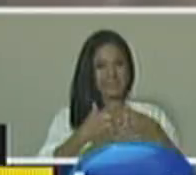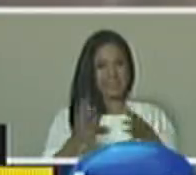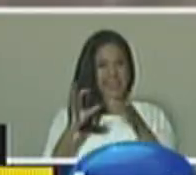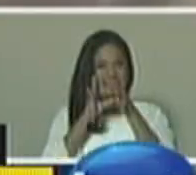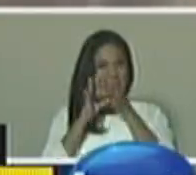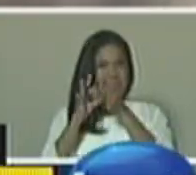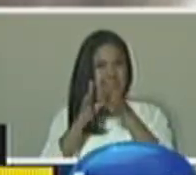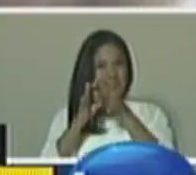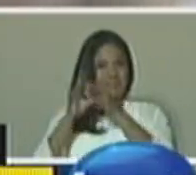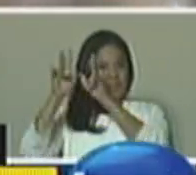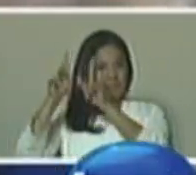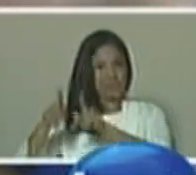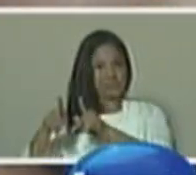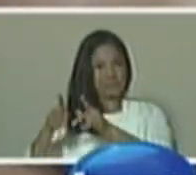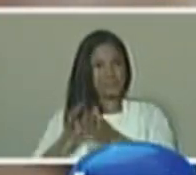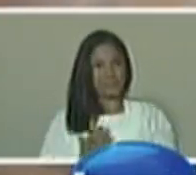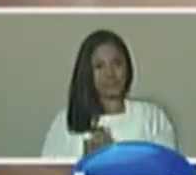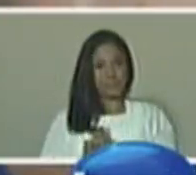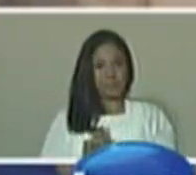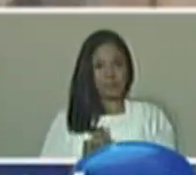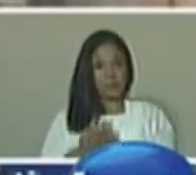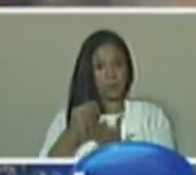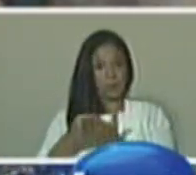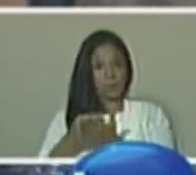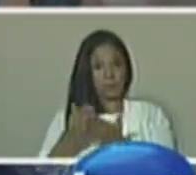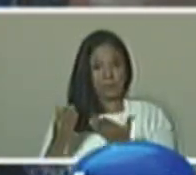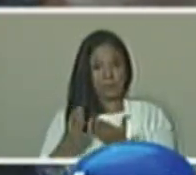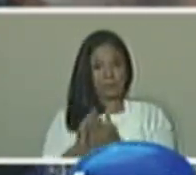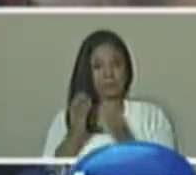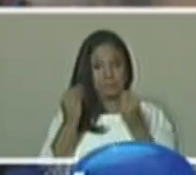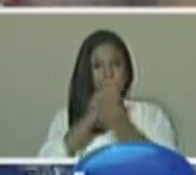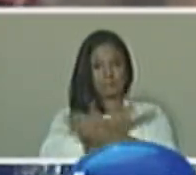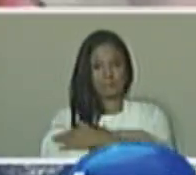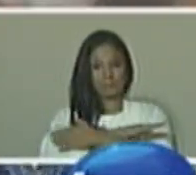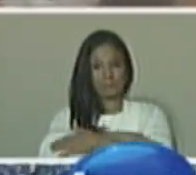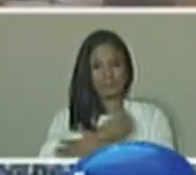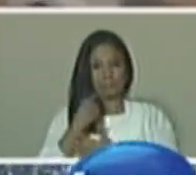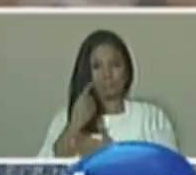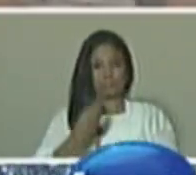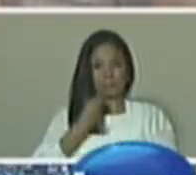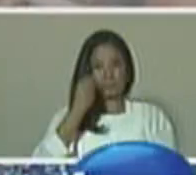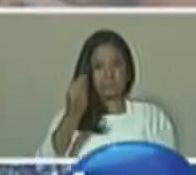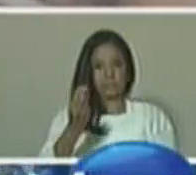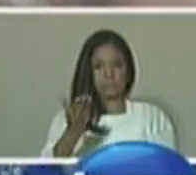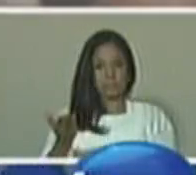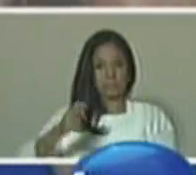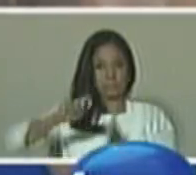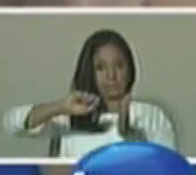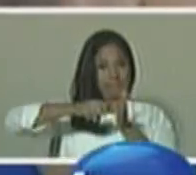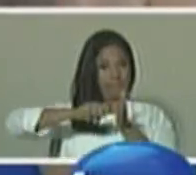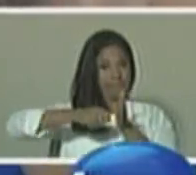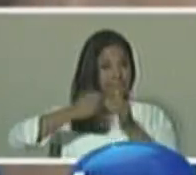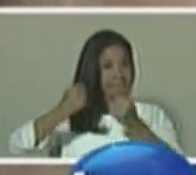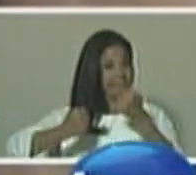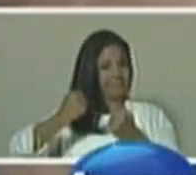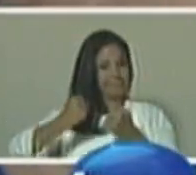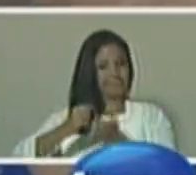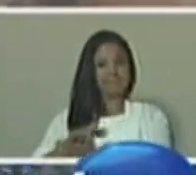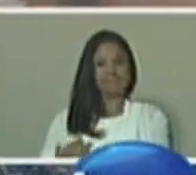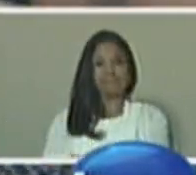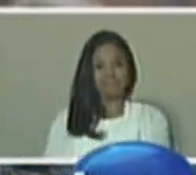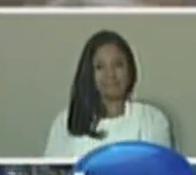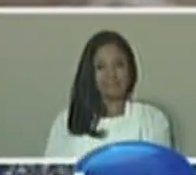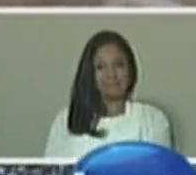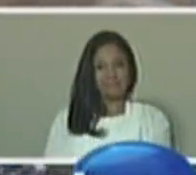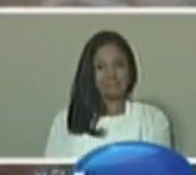cliente. Felicidades, muchísimas felicidades. Vamos a hacer entrega de la llave. Tienes